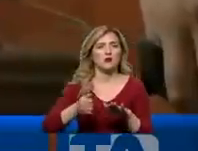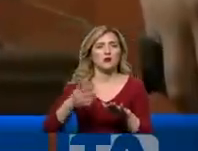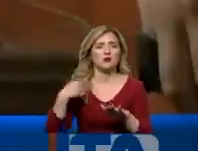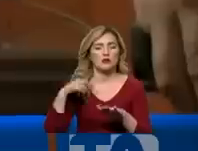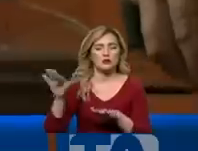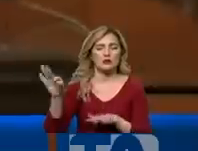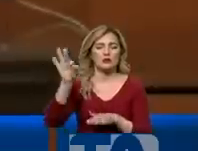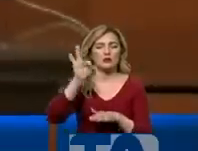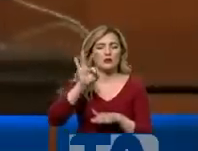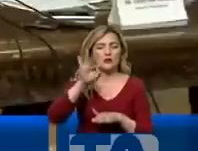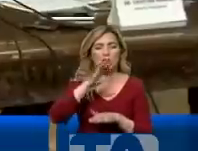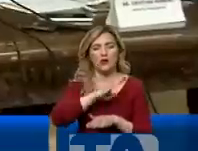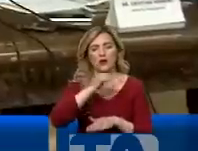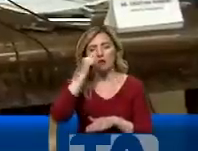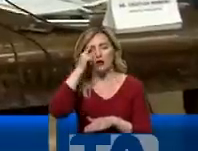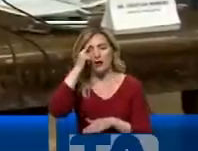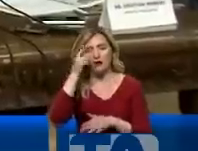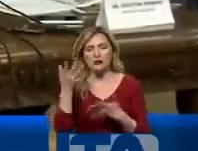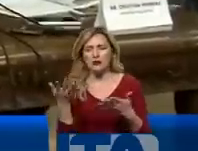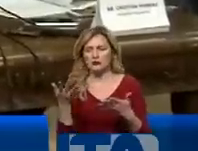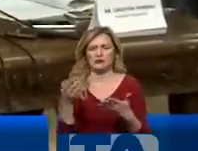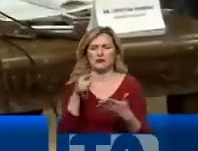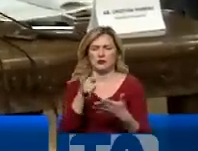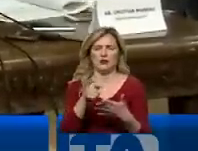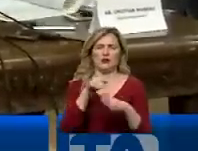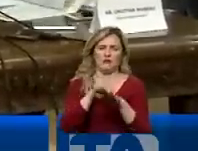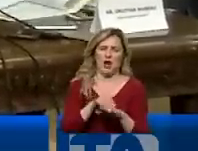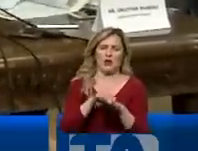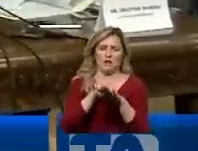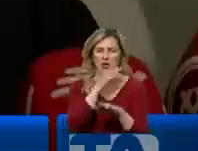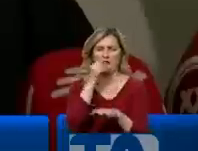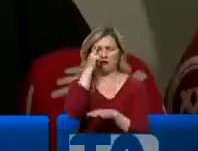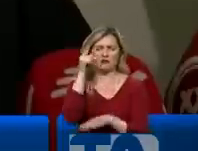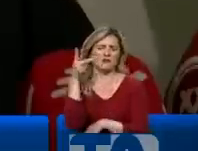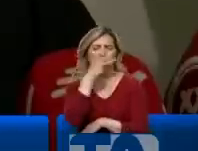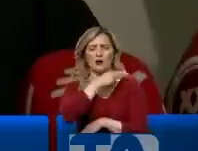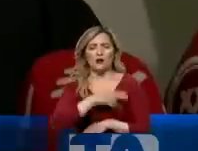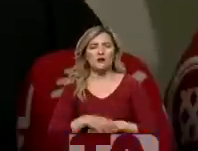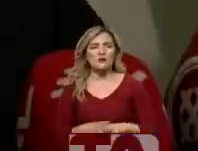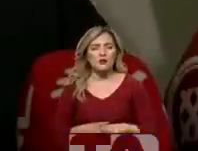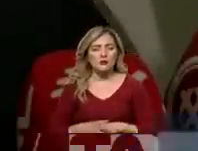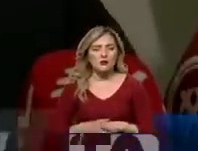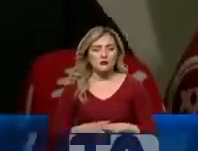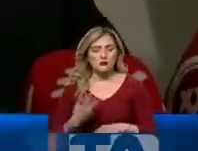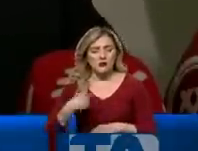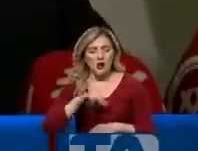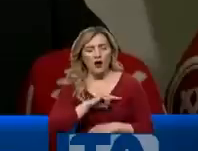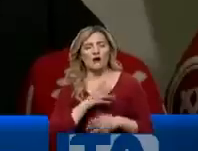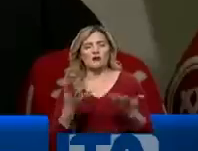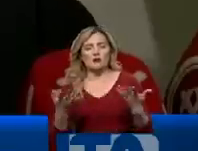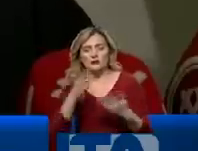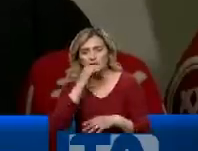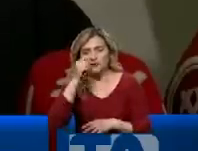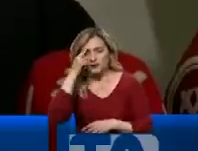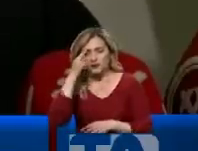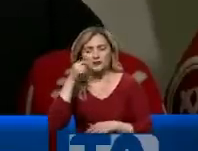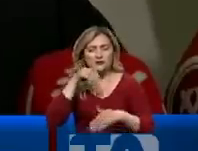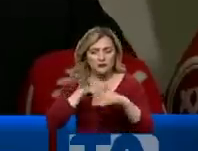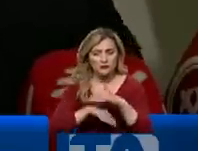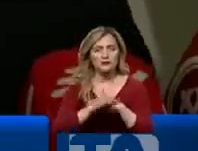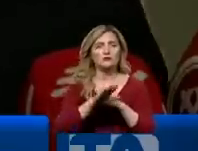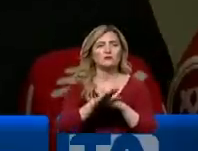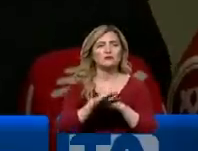la justicia de Rafael Correa, se los ha encasillado como correístas. Se nos habla de correístas. Ingresamos durante ese